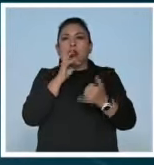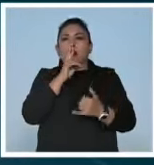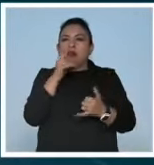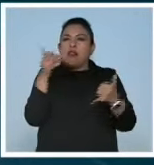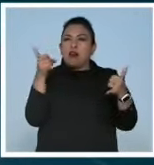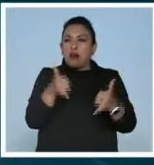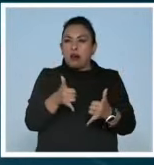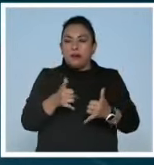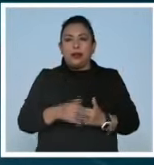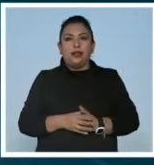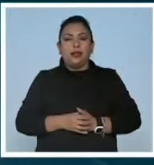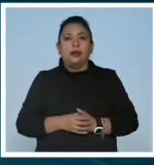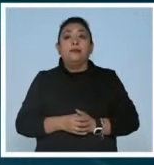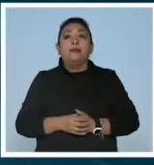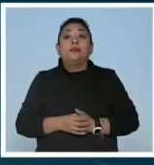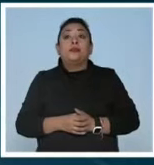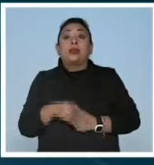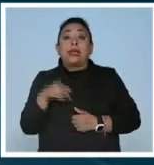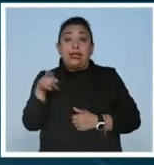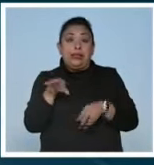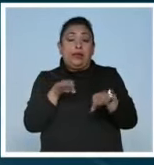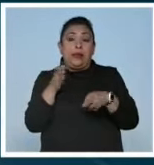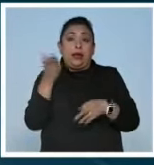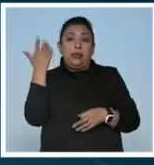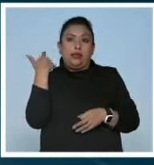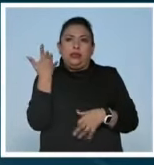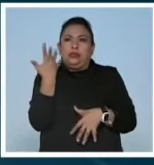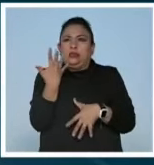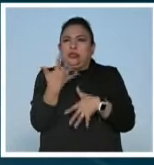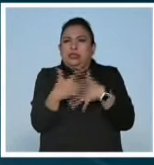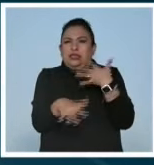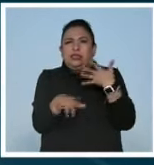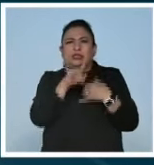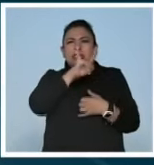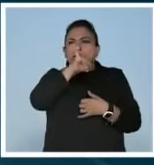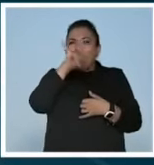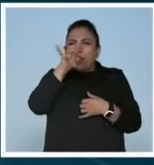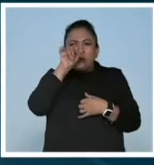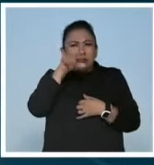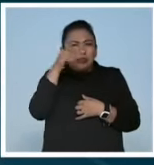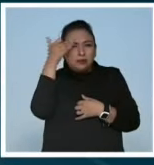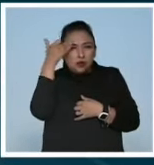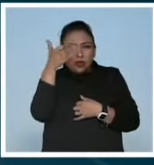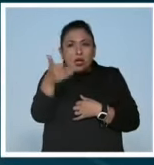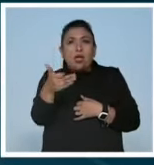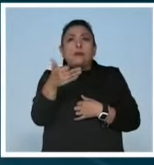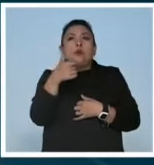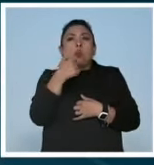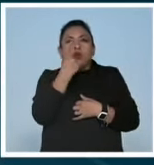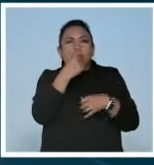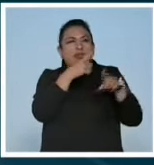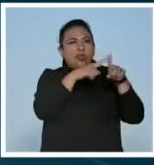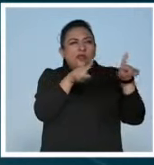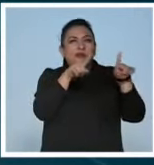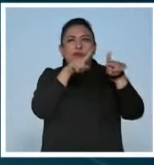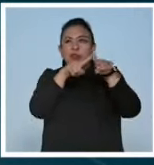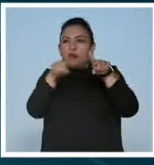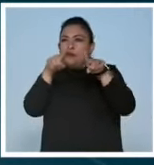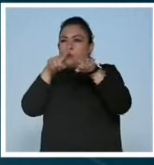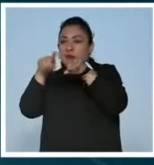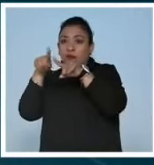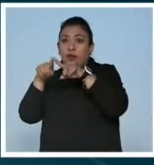y rebelde. En donde él trabajaba 15 cuadros a la vez, en donde uno tenía que ser diferente al otro, y